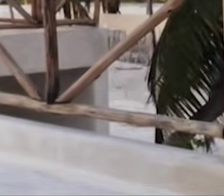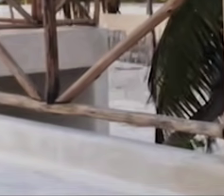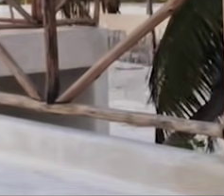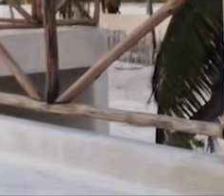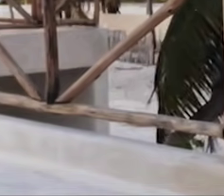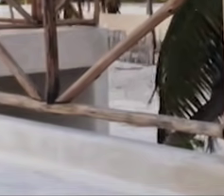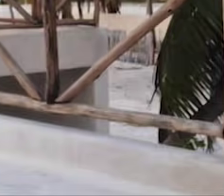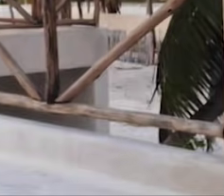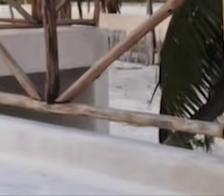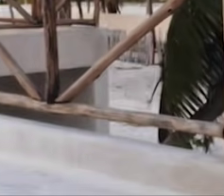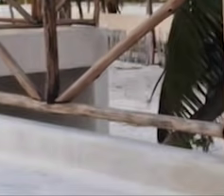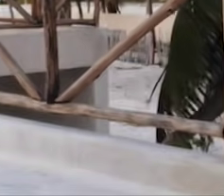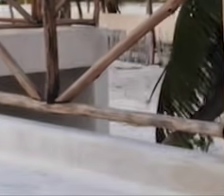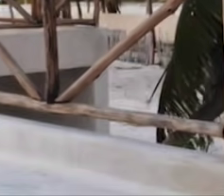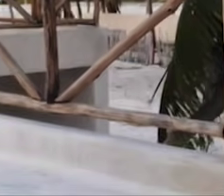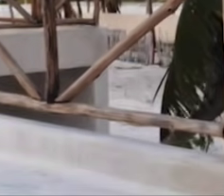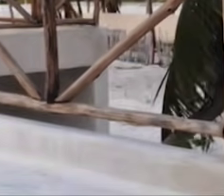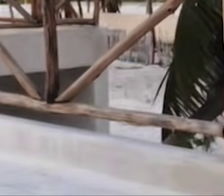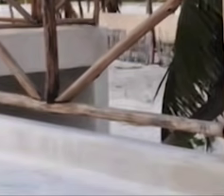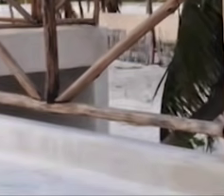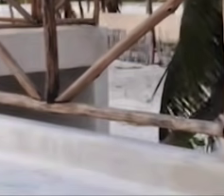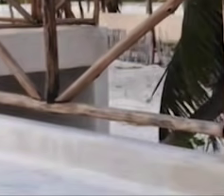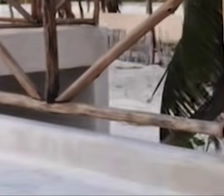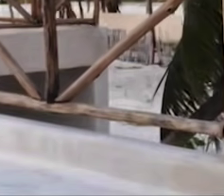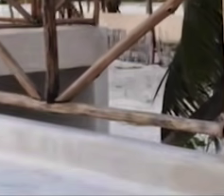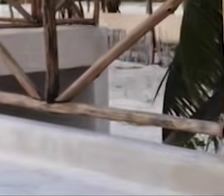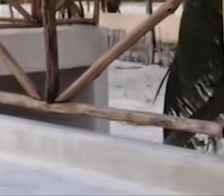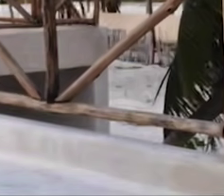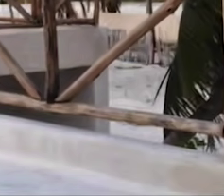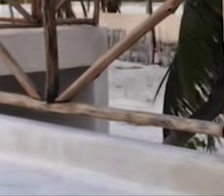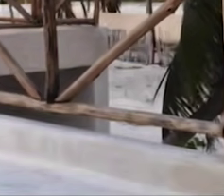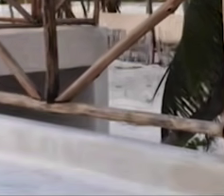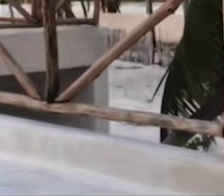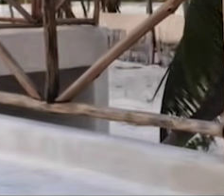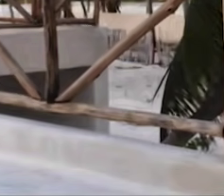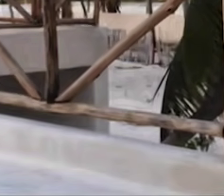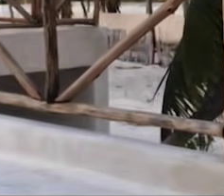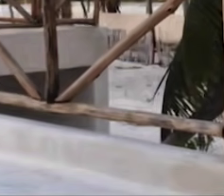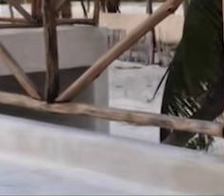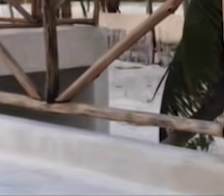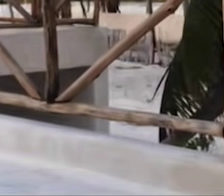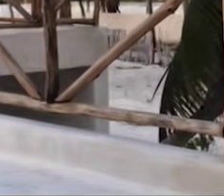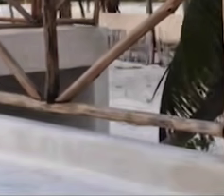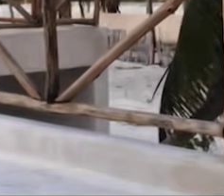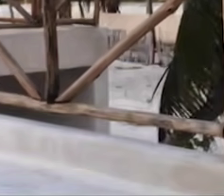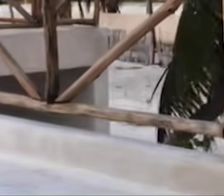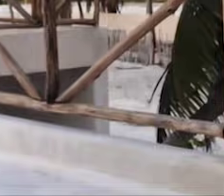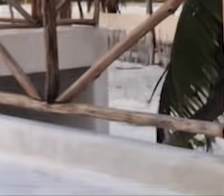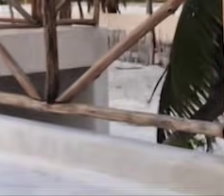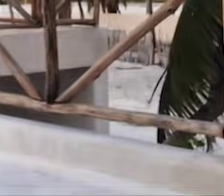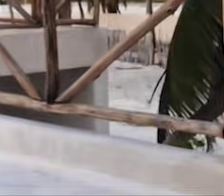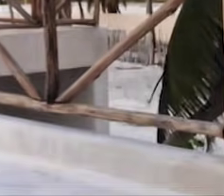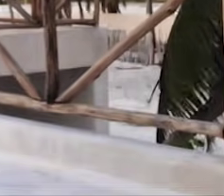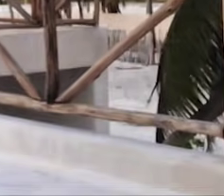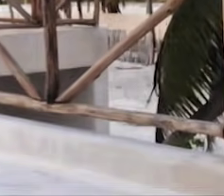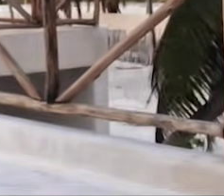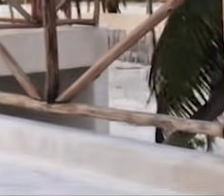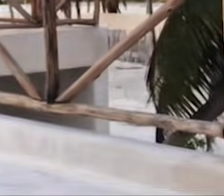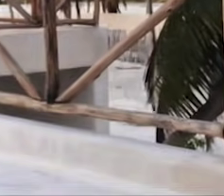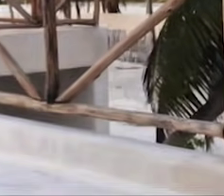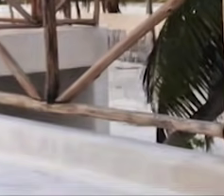Uno, dos, tres. Mantenemos. Uno, dos, tres. Subimos.